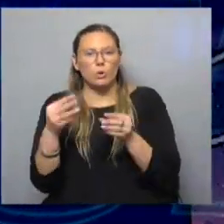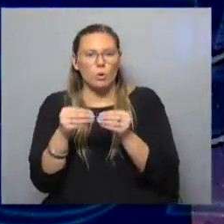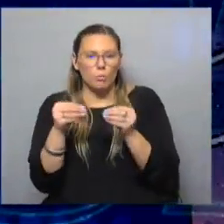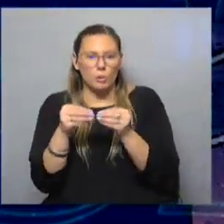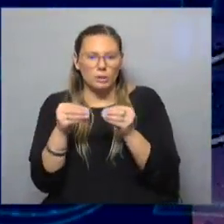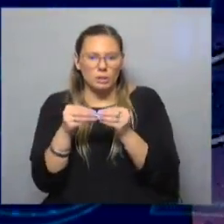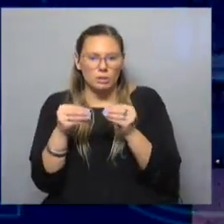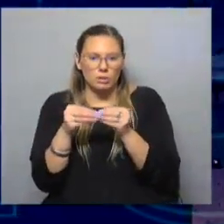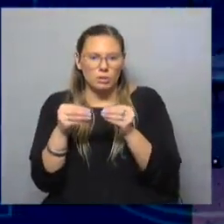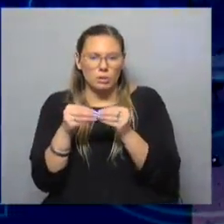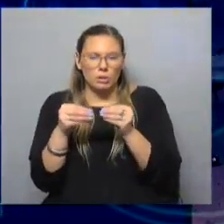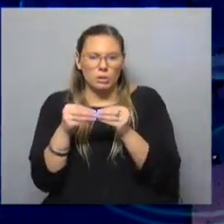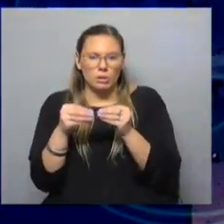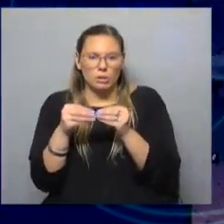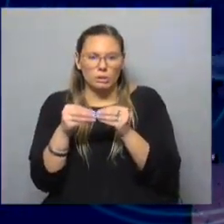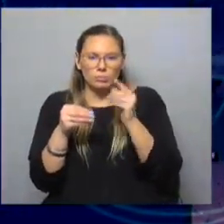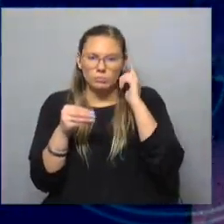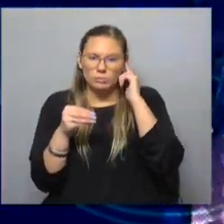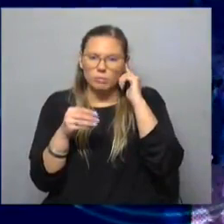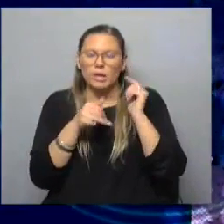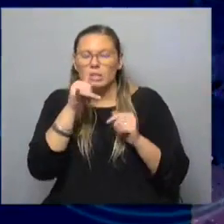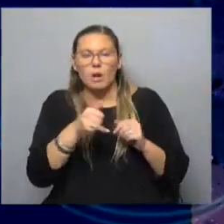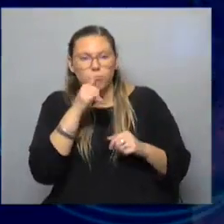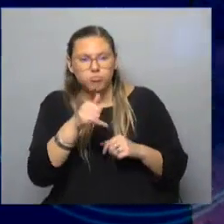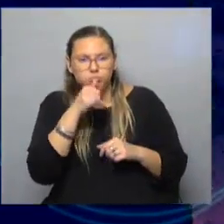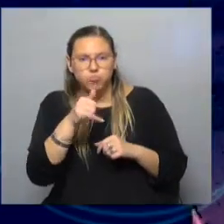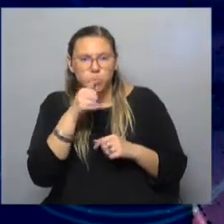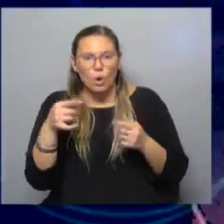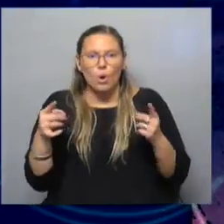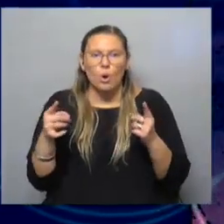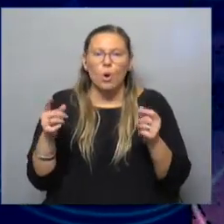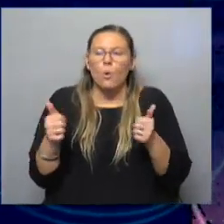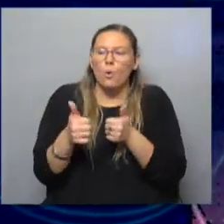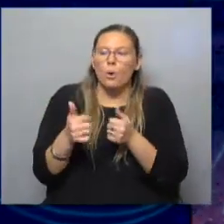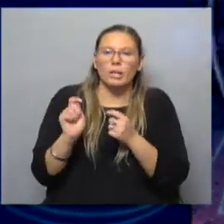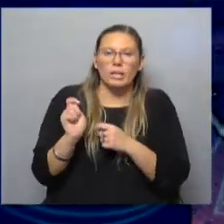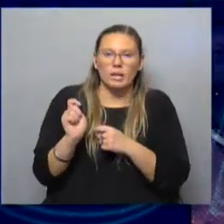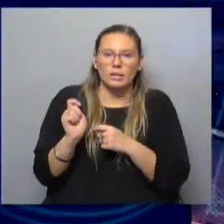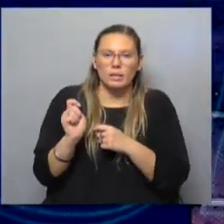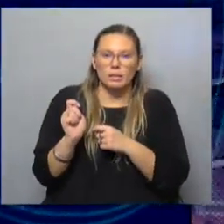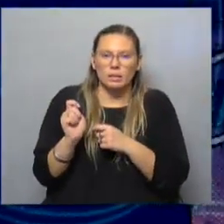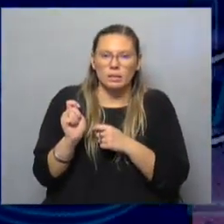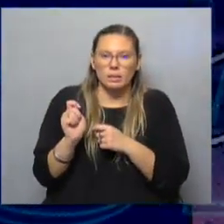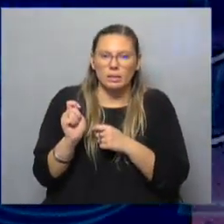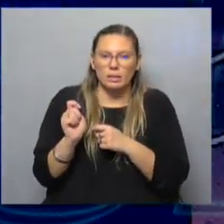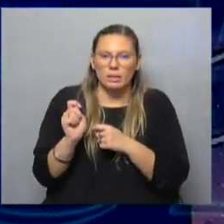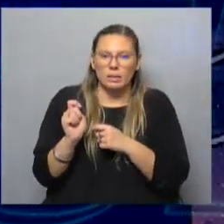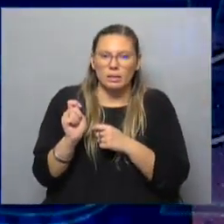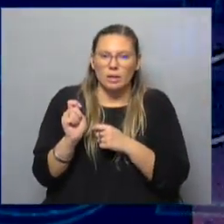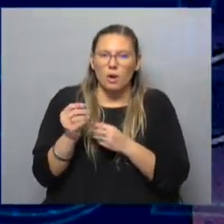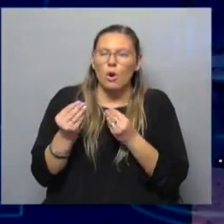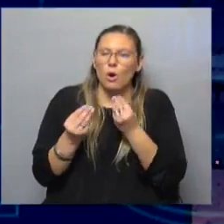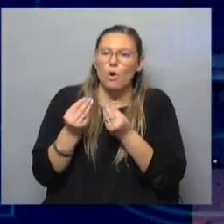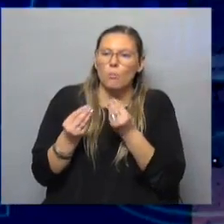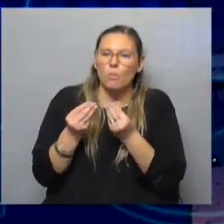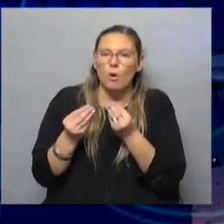que los va a estar relatando, digamos, con ustedes. Contame de quién se trata y bueno, ¿cómo esperan